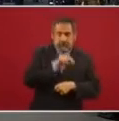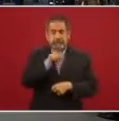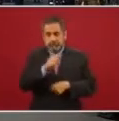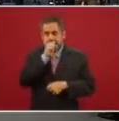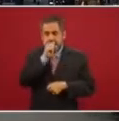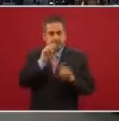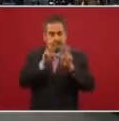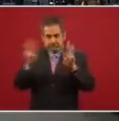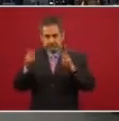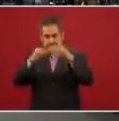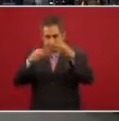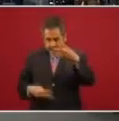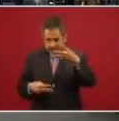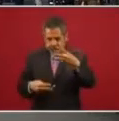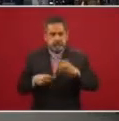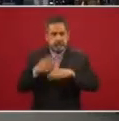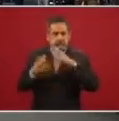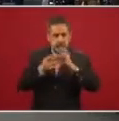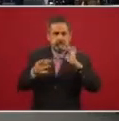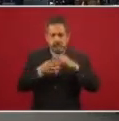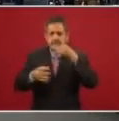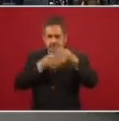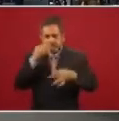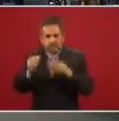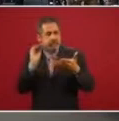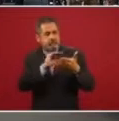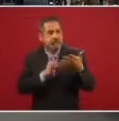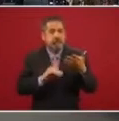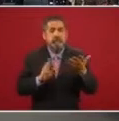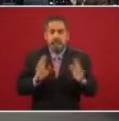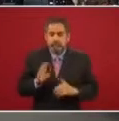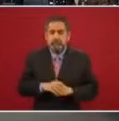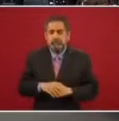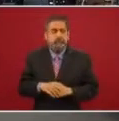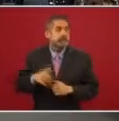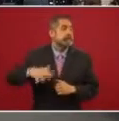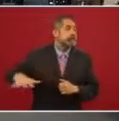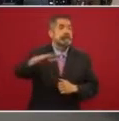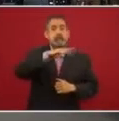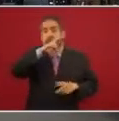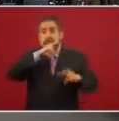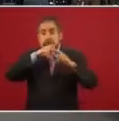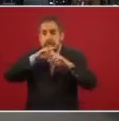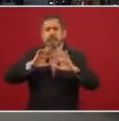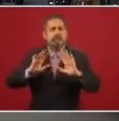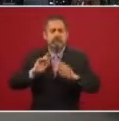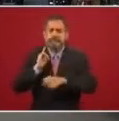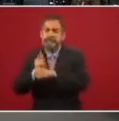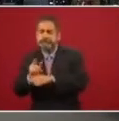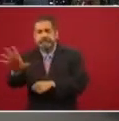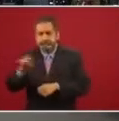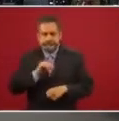presentación en la que vamos recabando y lo vamos a seguir ampliando lo que detectamos como interés de la sociedad a veces lo detectamos